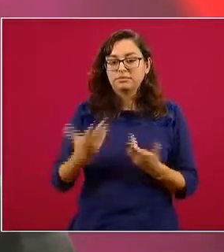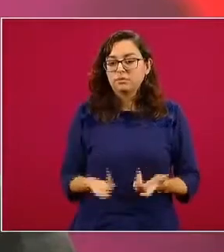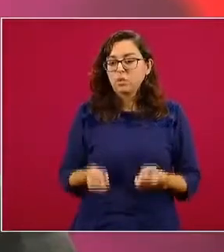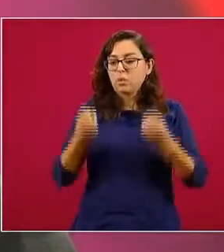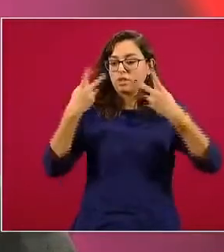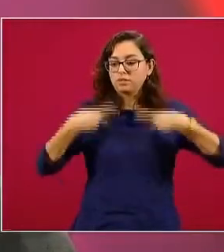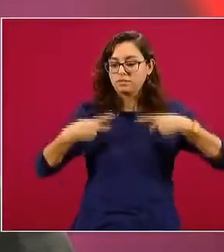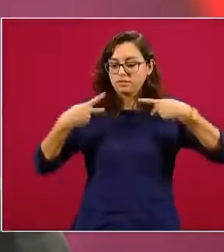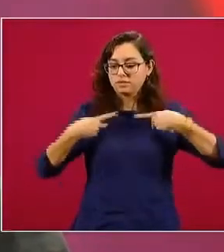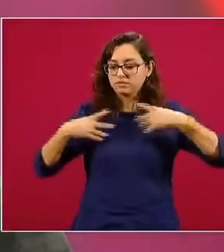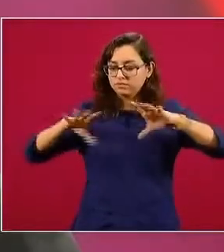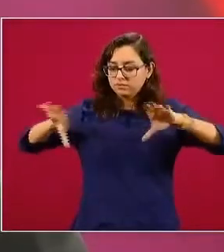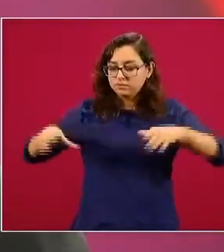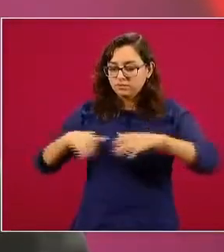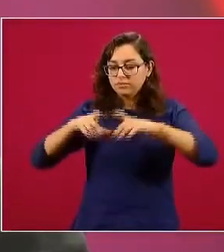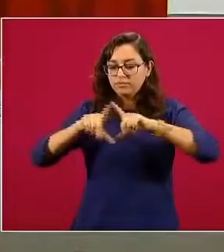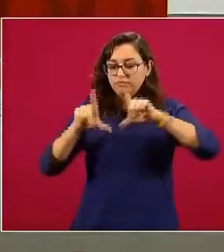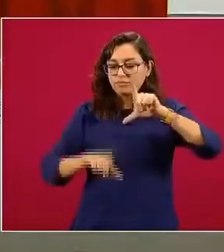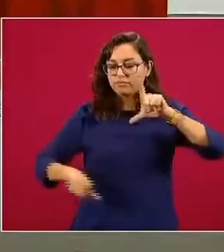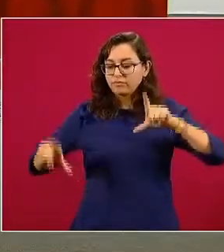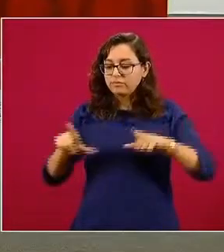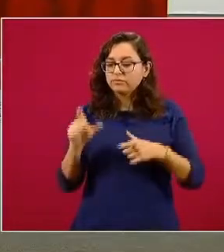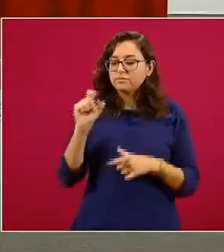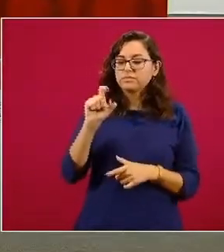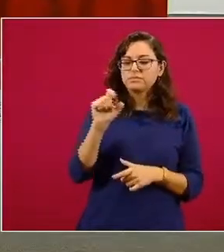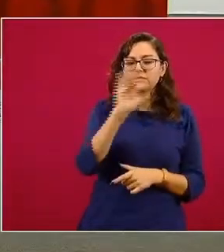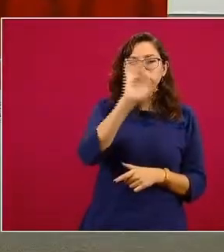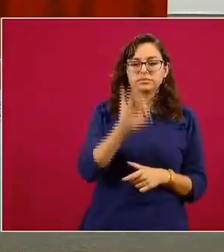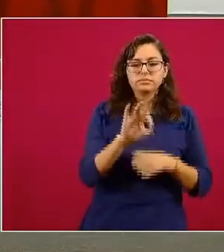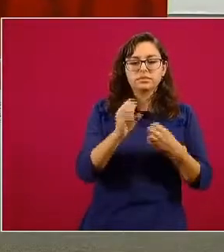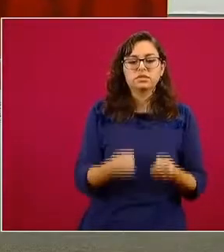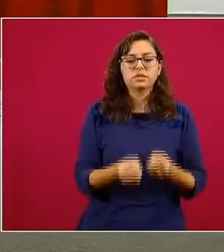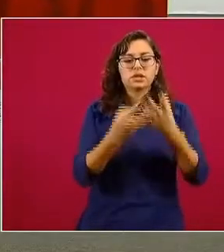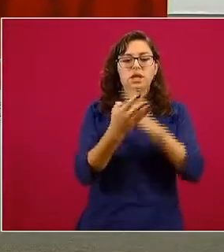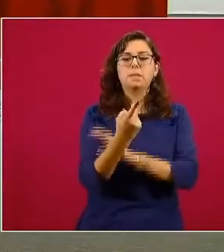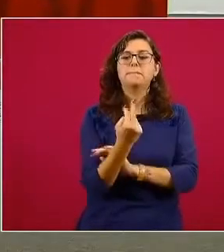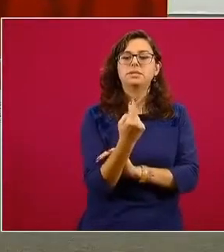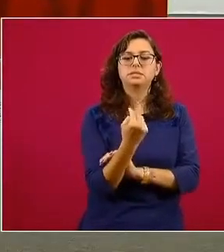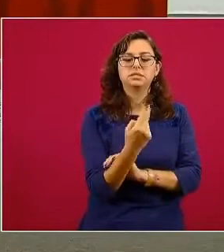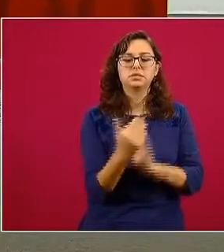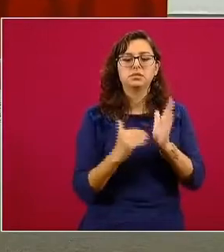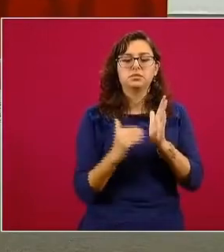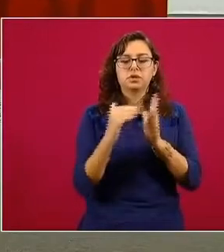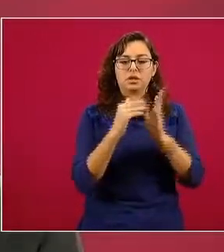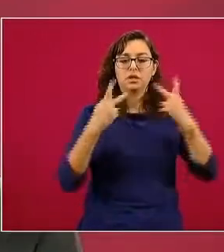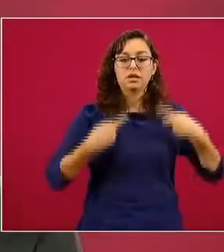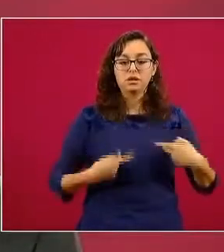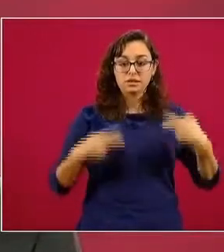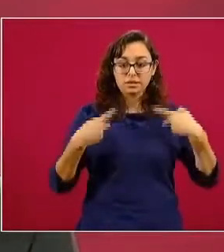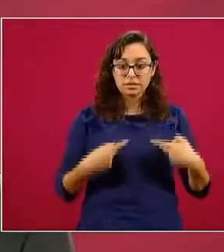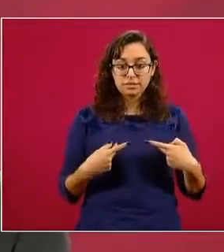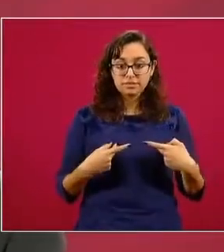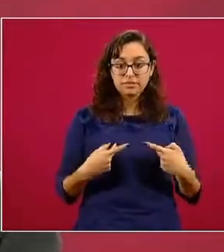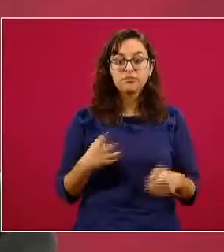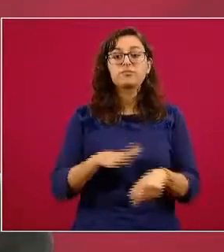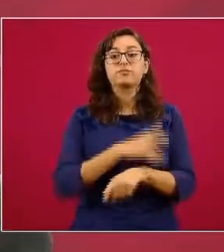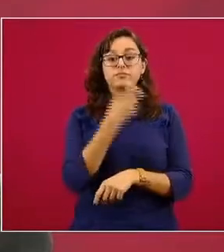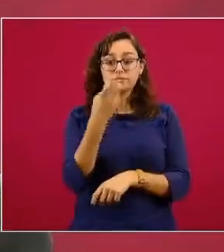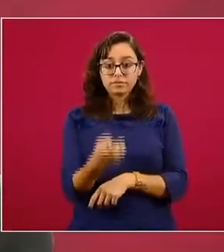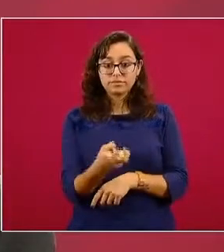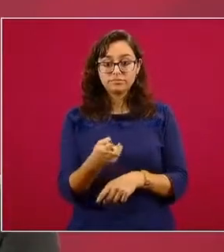la población mexicana. Gruesamente son 25 millones de personas. Entonces, México ha